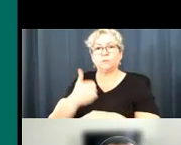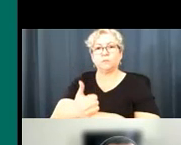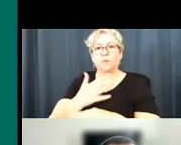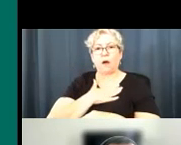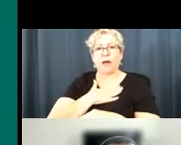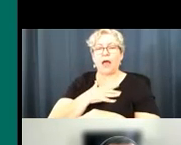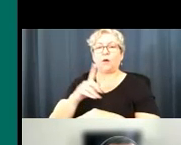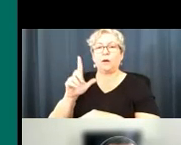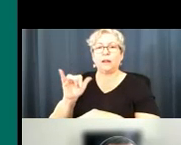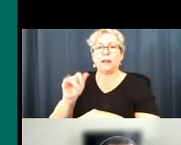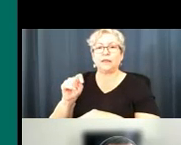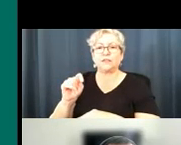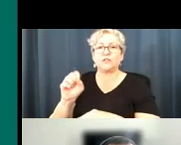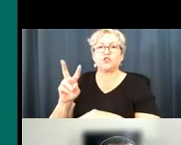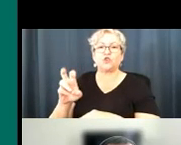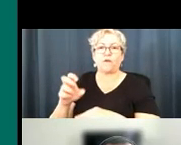enviando